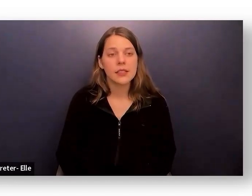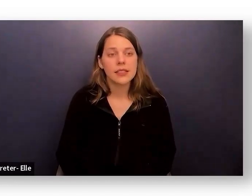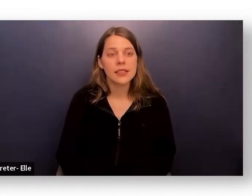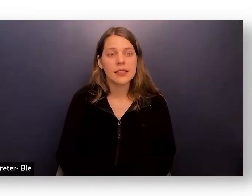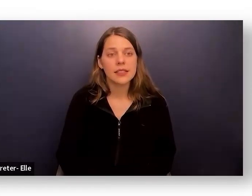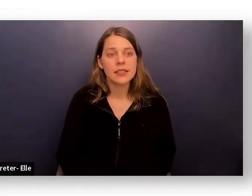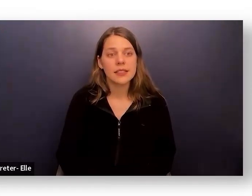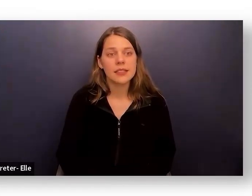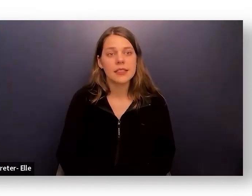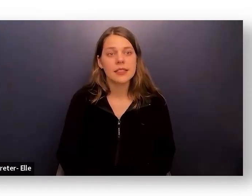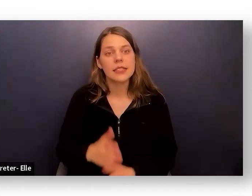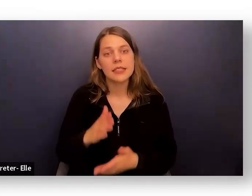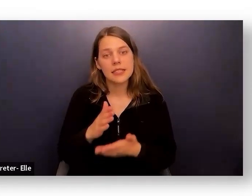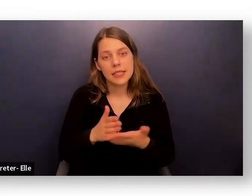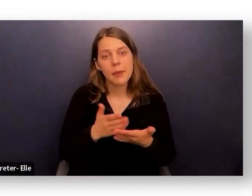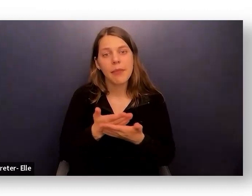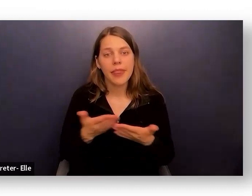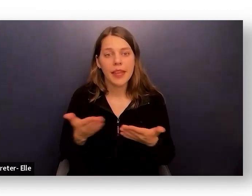También quiero hablar